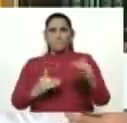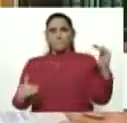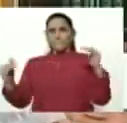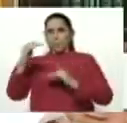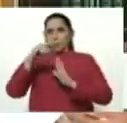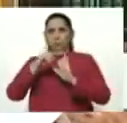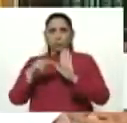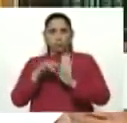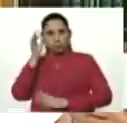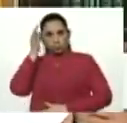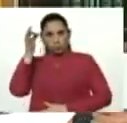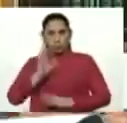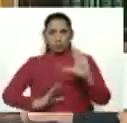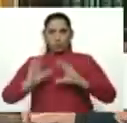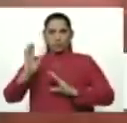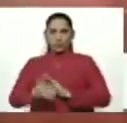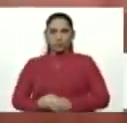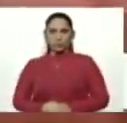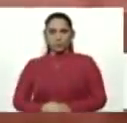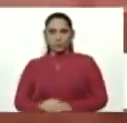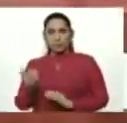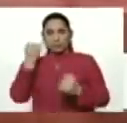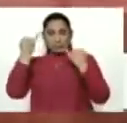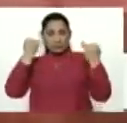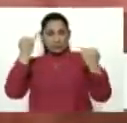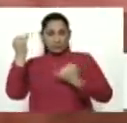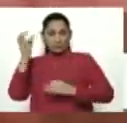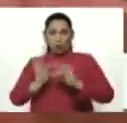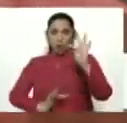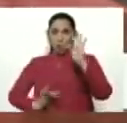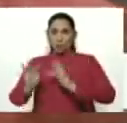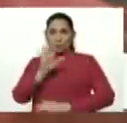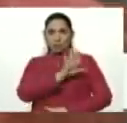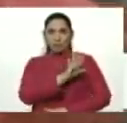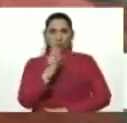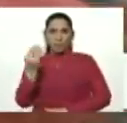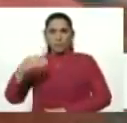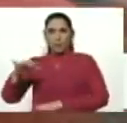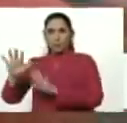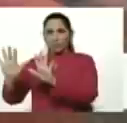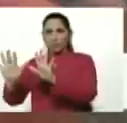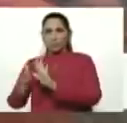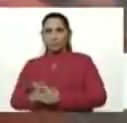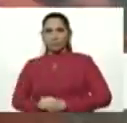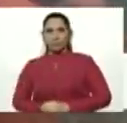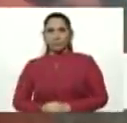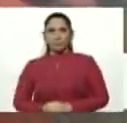del Consejo Científico, e ideamos una fórmula, el 5 más 10,